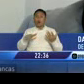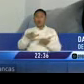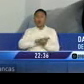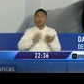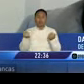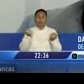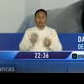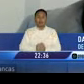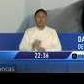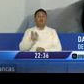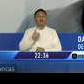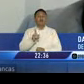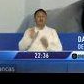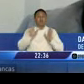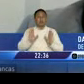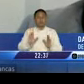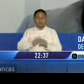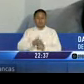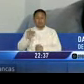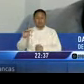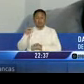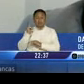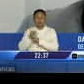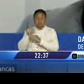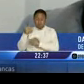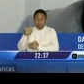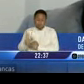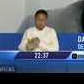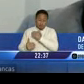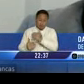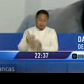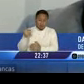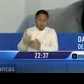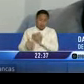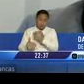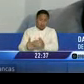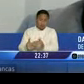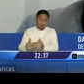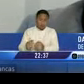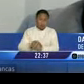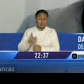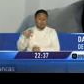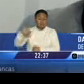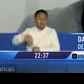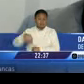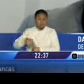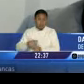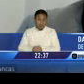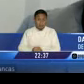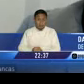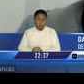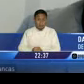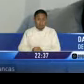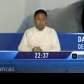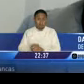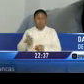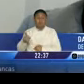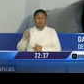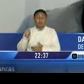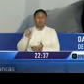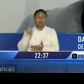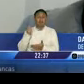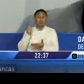generar protocolos para las instituciones. Yo pensaría que por ahí debería ser, es decir, que la compra